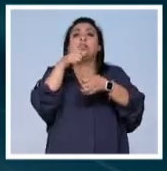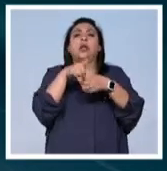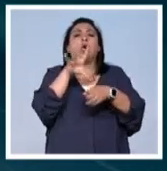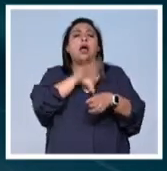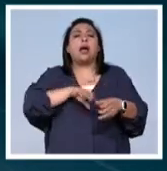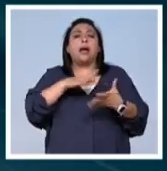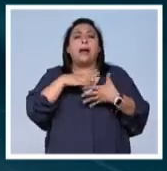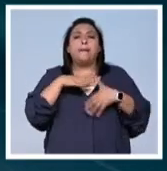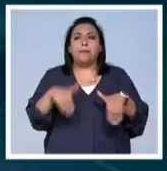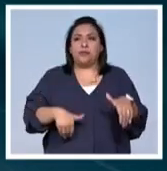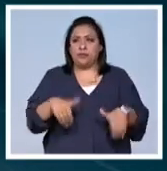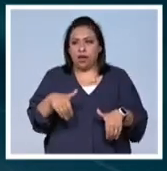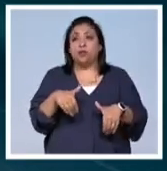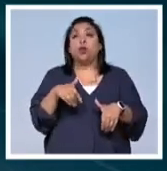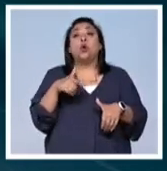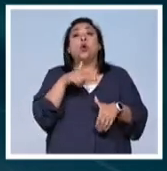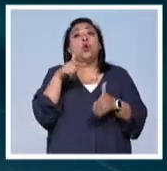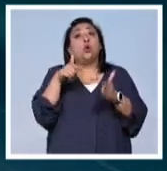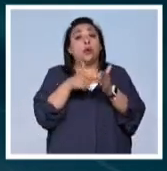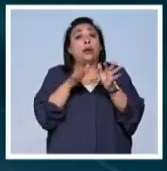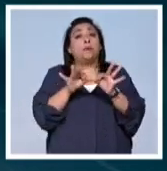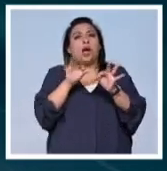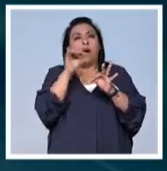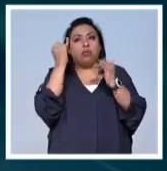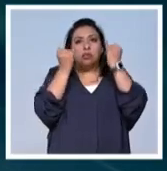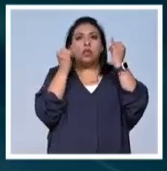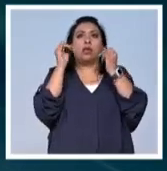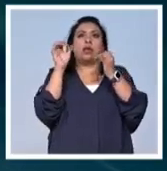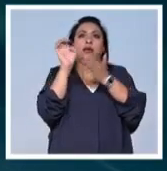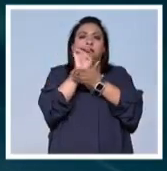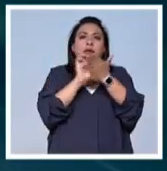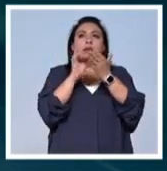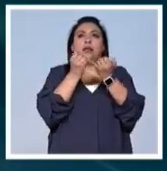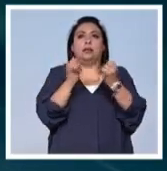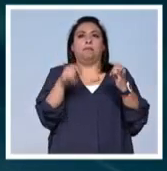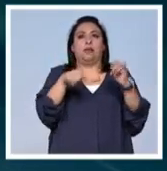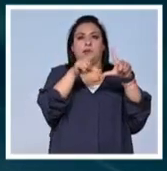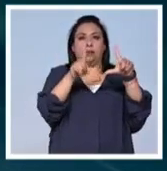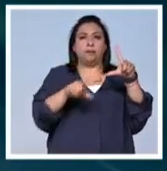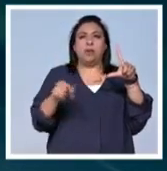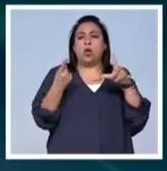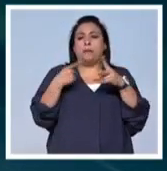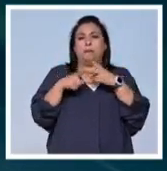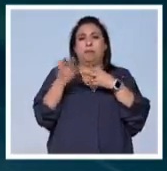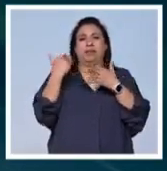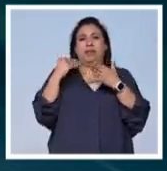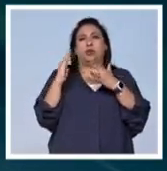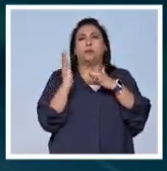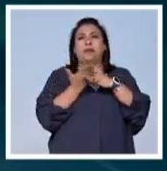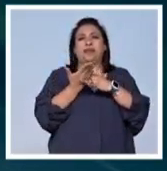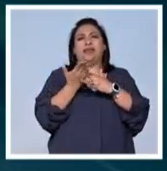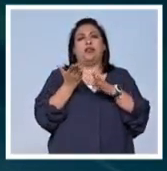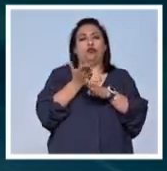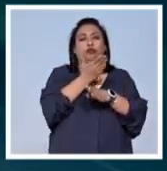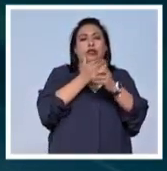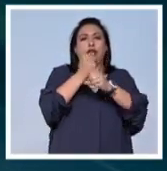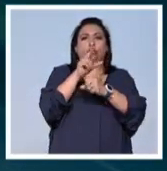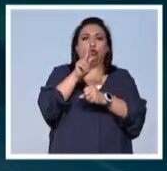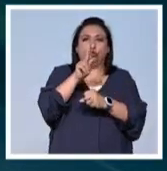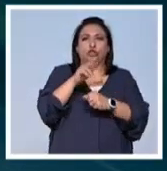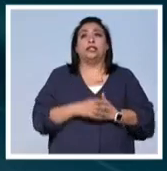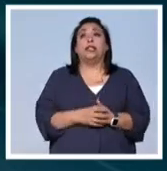Los Amantes del teatro un punto de referencia para los creadores escénicos independientes del país desde mediados de la década de los 80